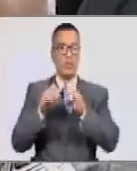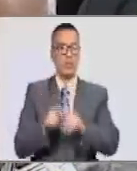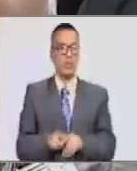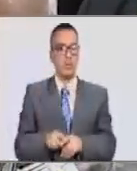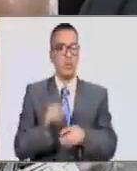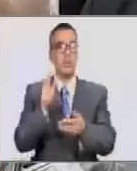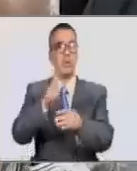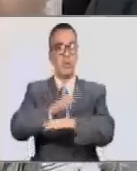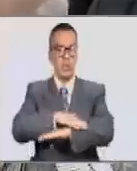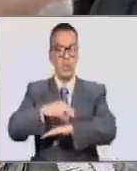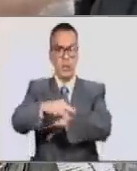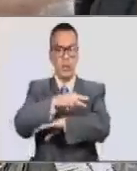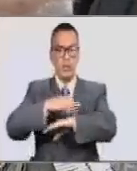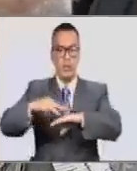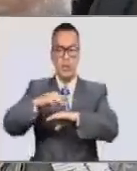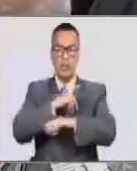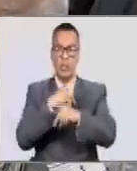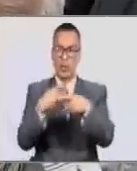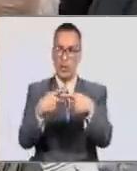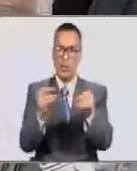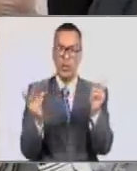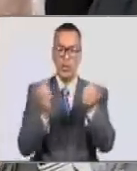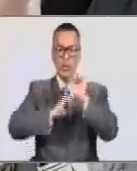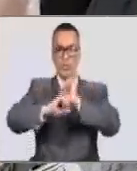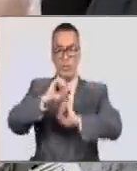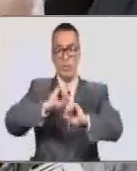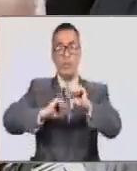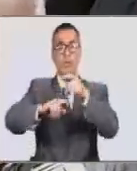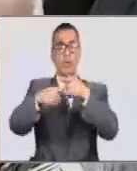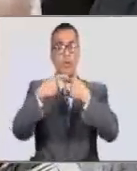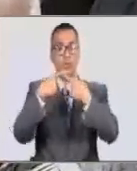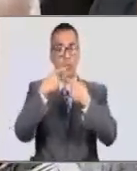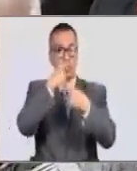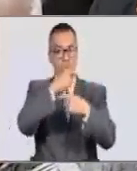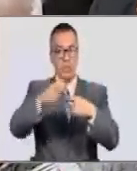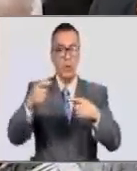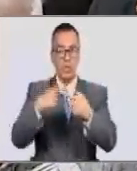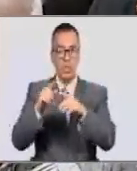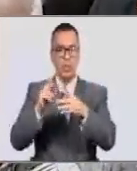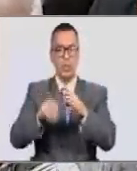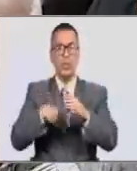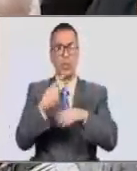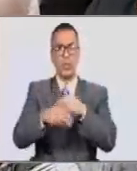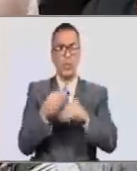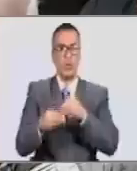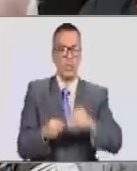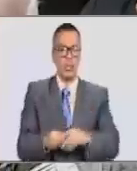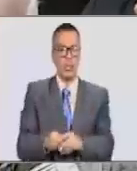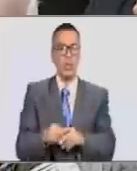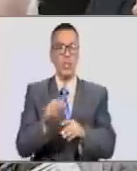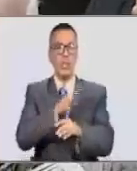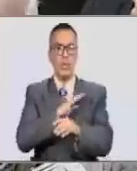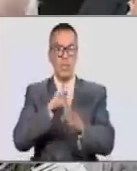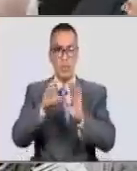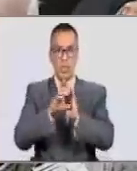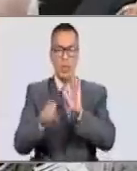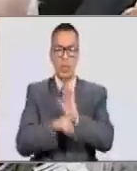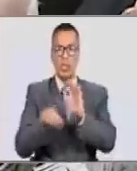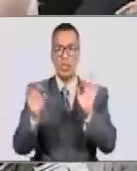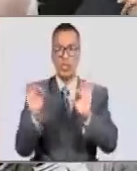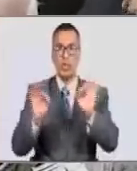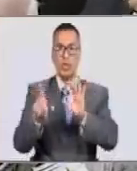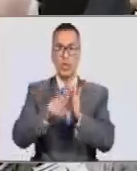la actuación del Ministerio Público, que es la actuación de la Defensoría del Pueblo, y la actuación de cualquier ciudadano que impugne por inconstitucionalidad o ilegalidad